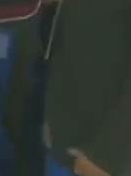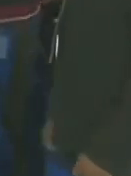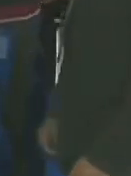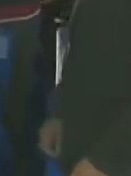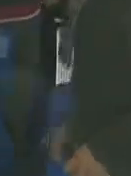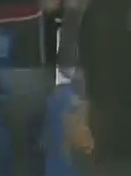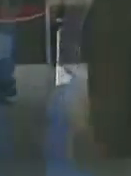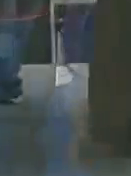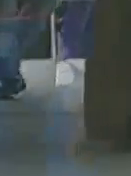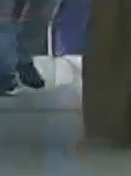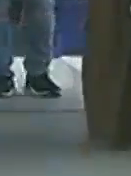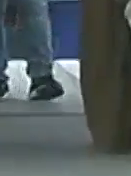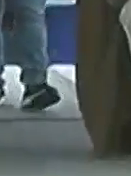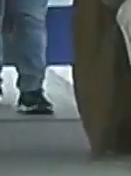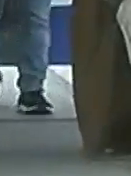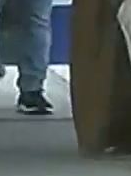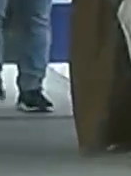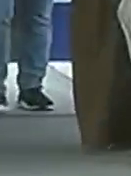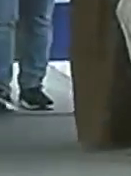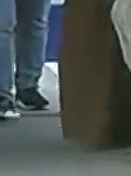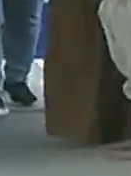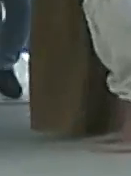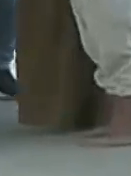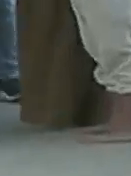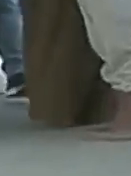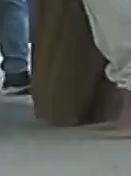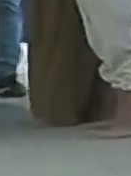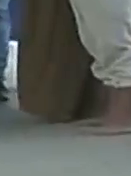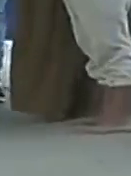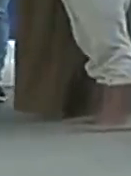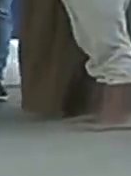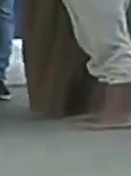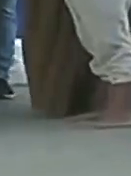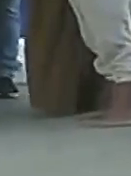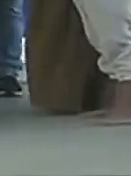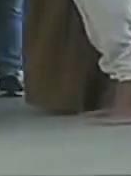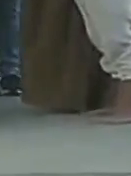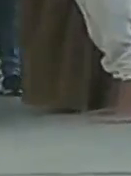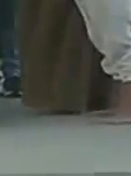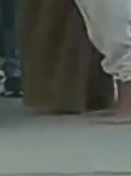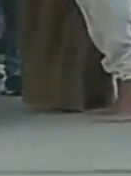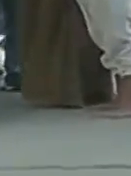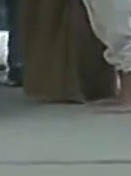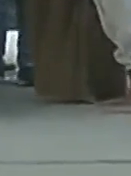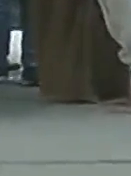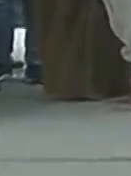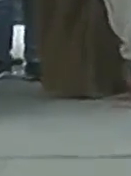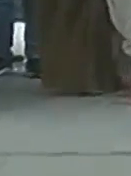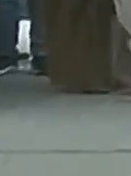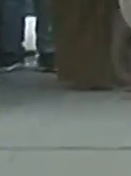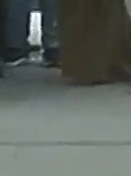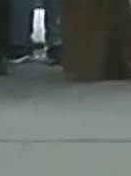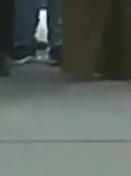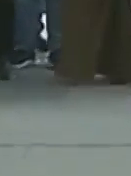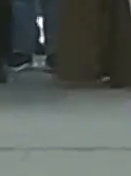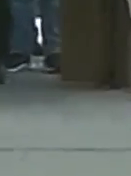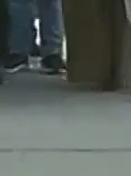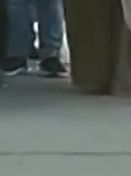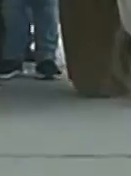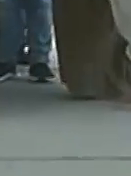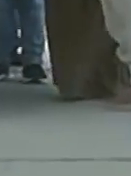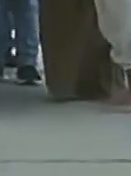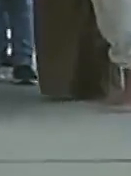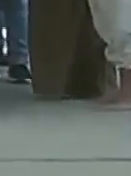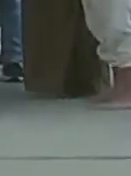Esta actividad asiste el jefe de Estado y presidente de la República Bolivariana de Venezuela, Nicolás Maduro Moros, en compañía de la primera